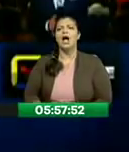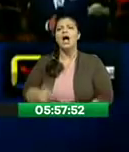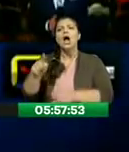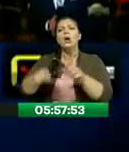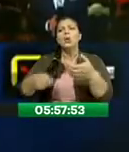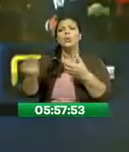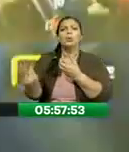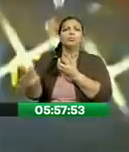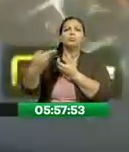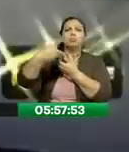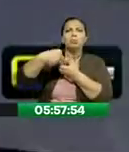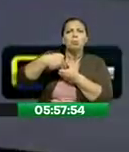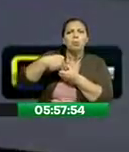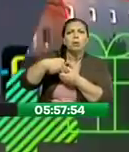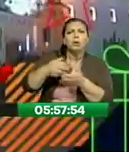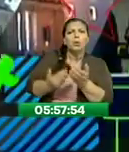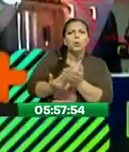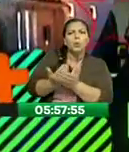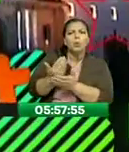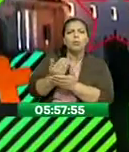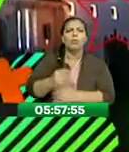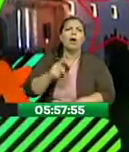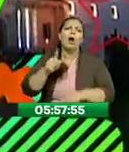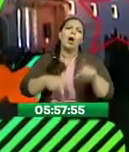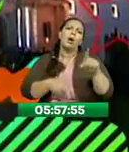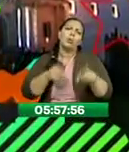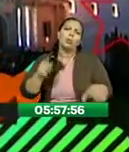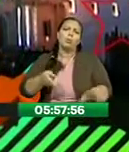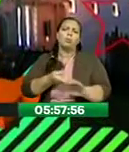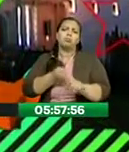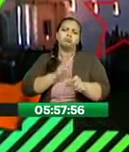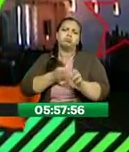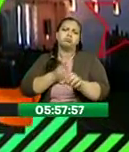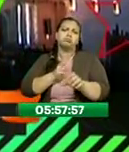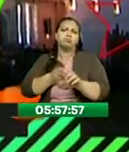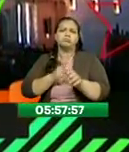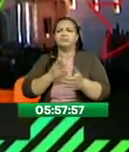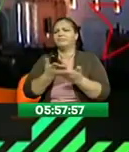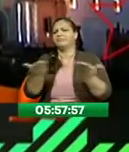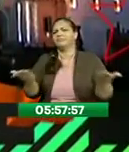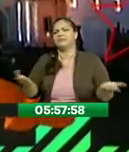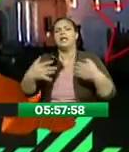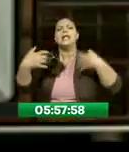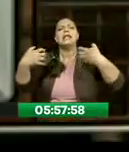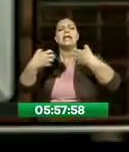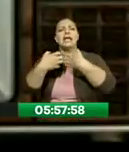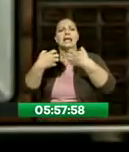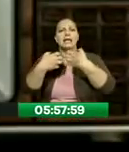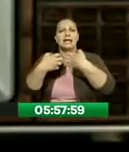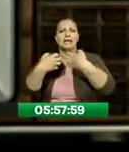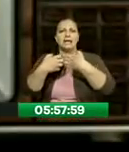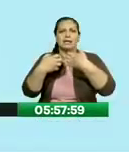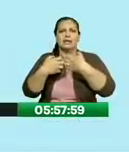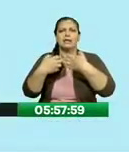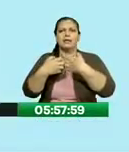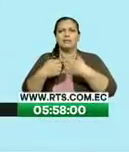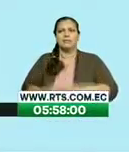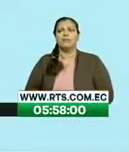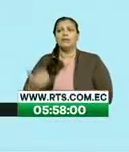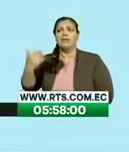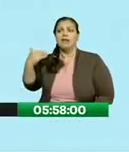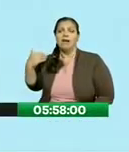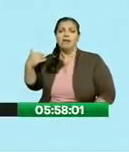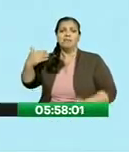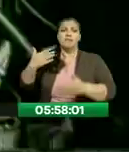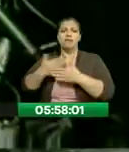que ingresan, otras personas que están por ingresar. Igual, es un equipo que se va fortaleciendo al recorrido y